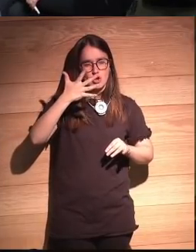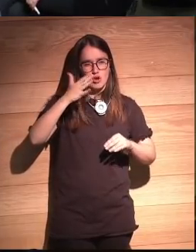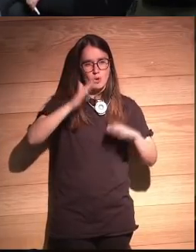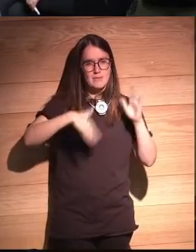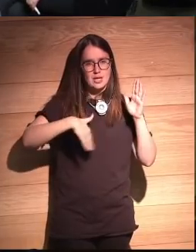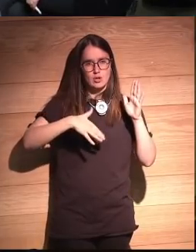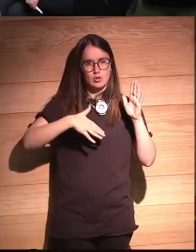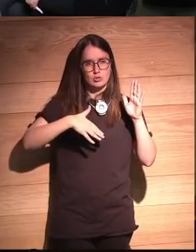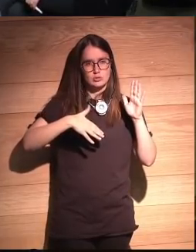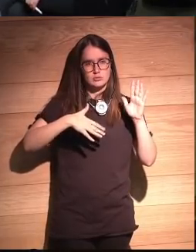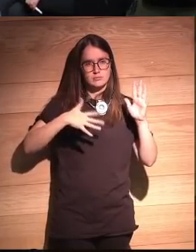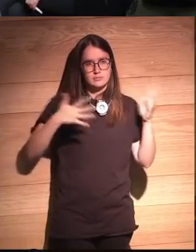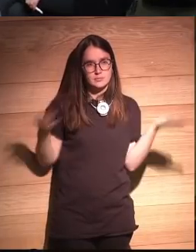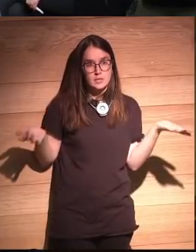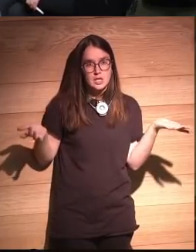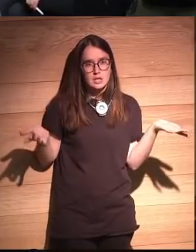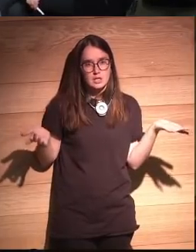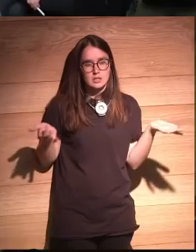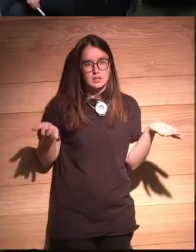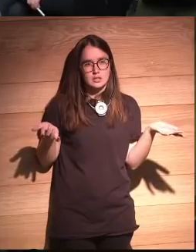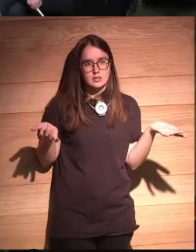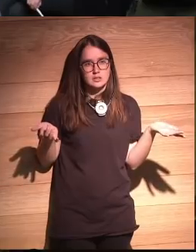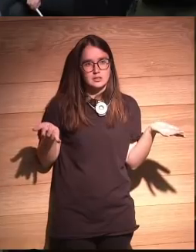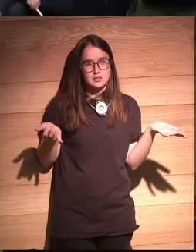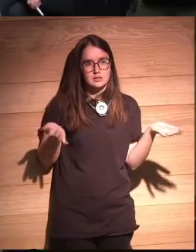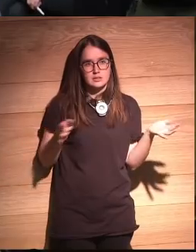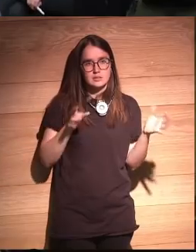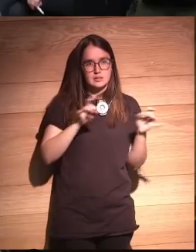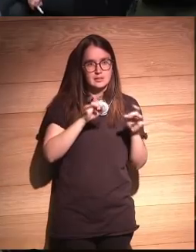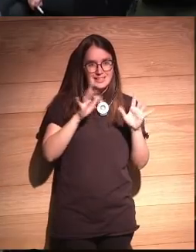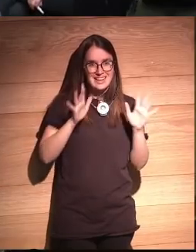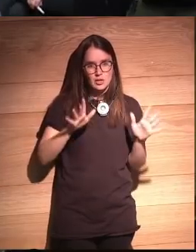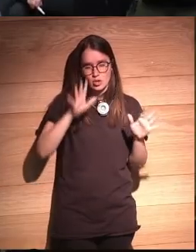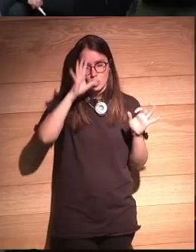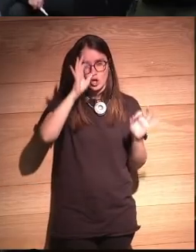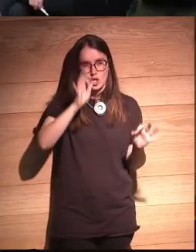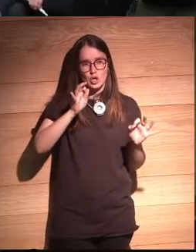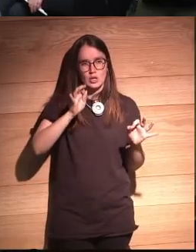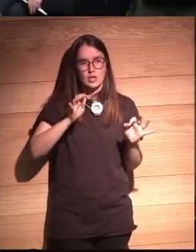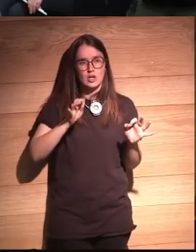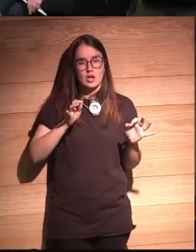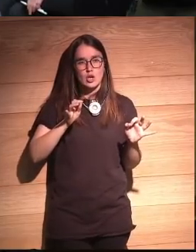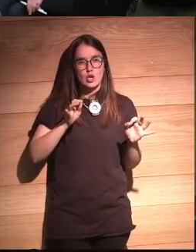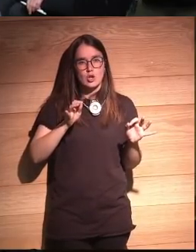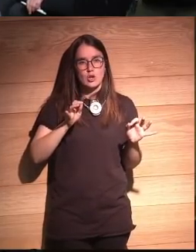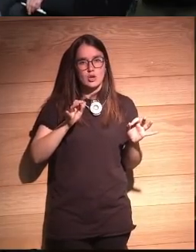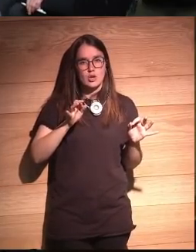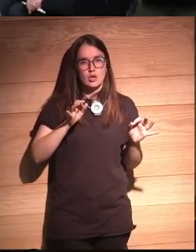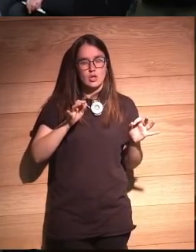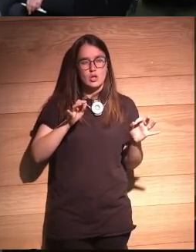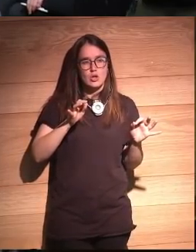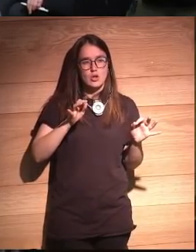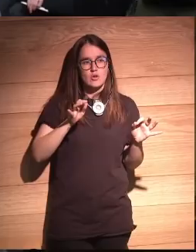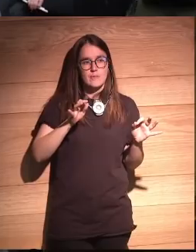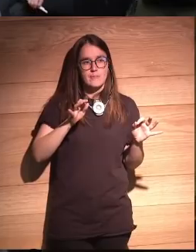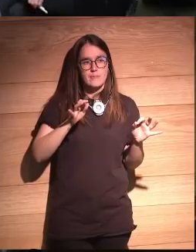respecto al... O sea, yo creo que efectivamente tanto la presencia como la potencia